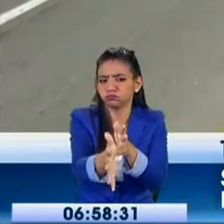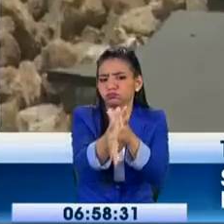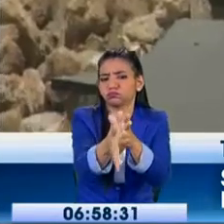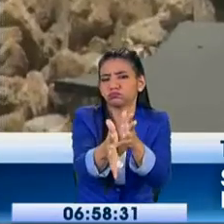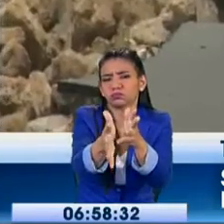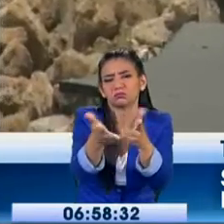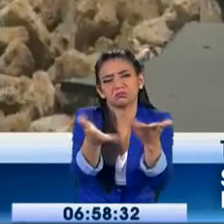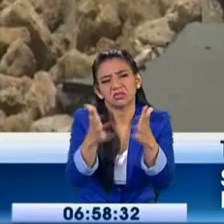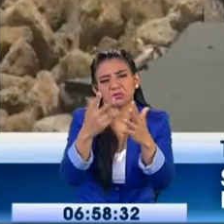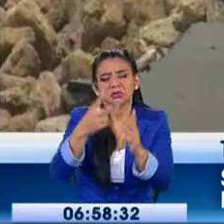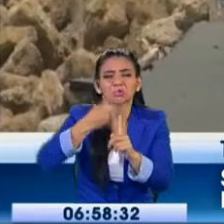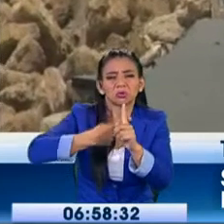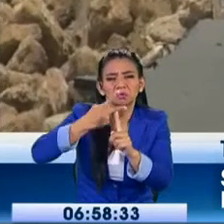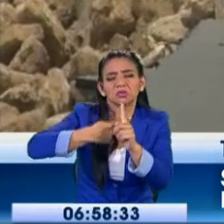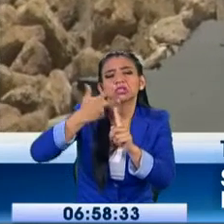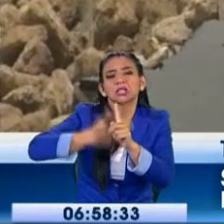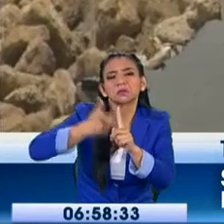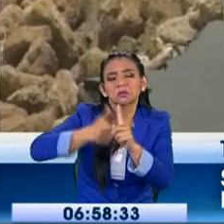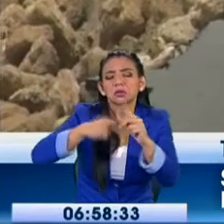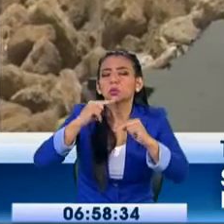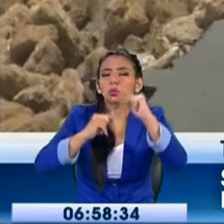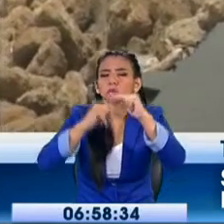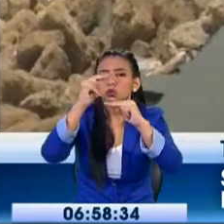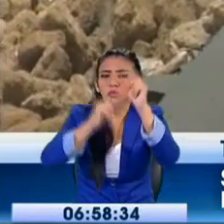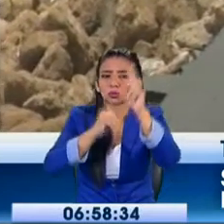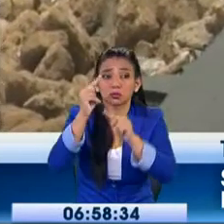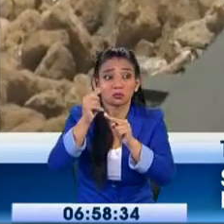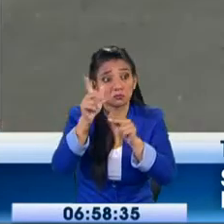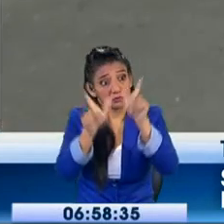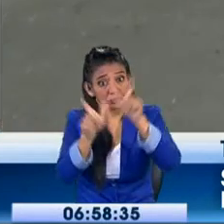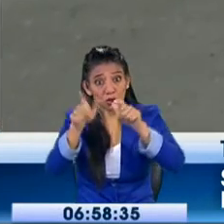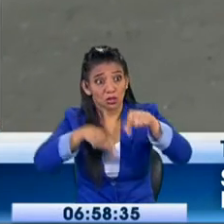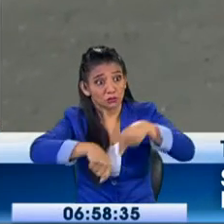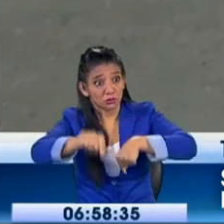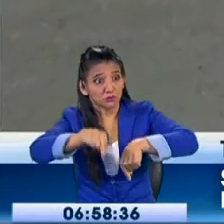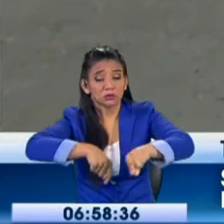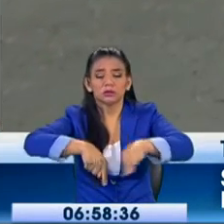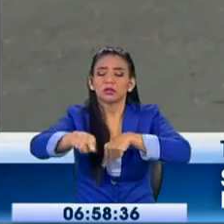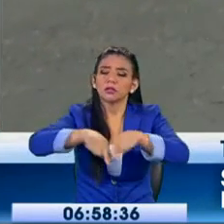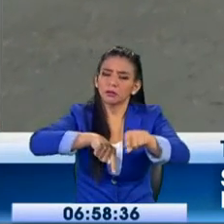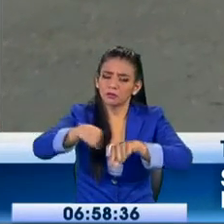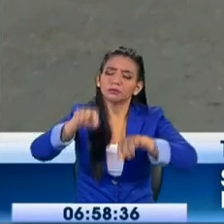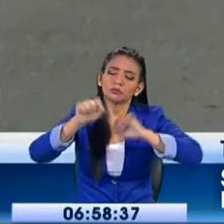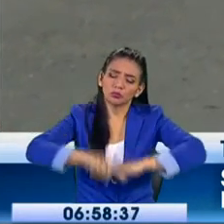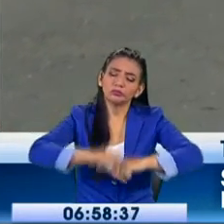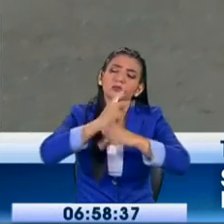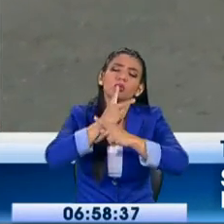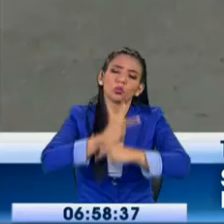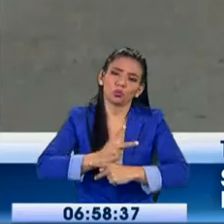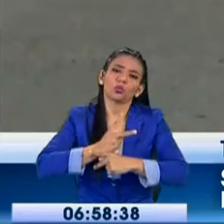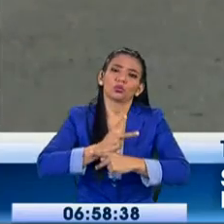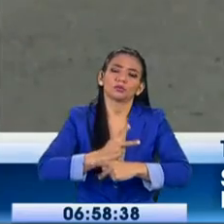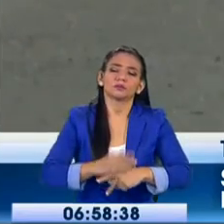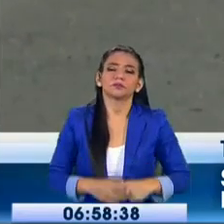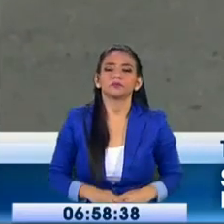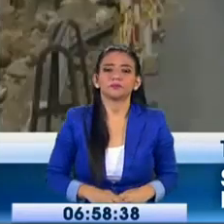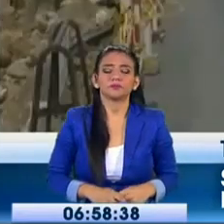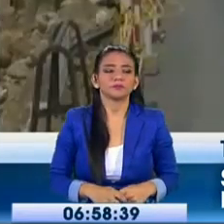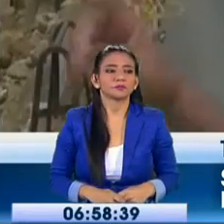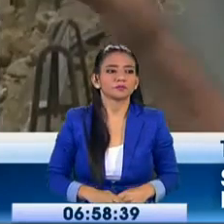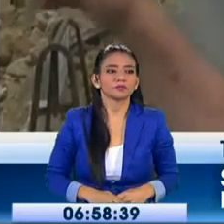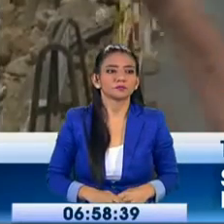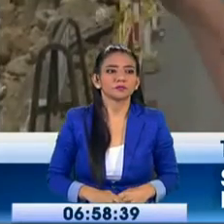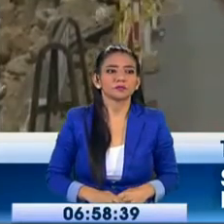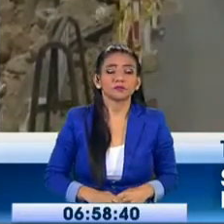duren entre 2 y 3 meses, por lo que se pide a las personas que circulan por esta ruta tomar las debidas precauciones. El trabajo técnico va